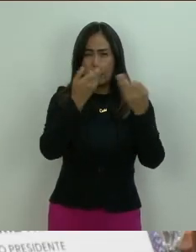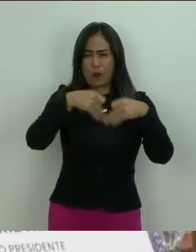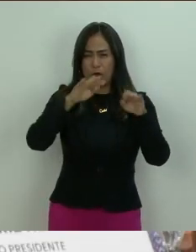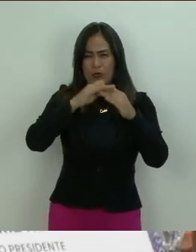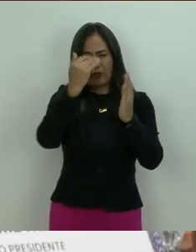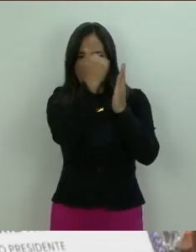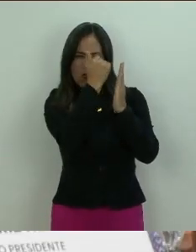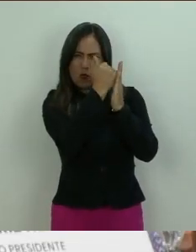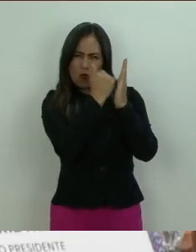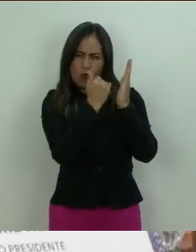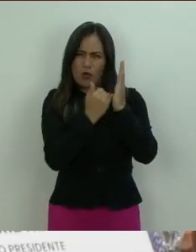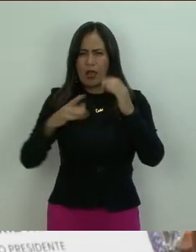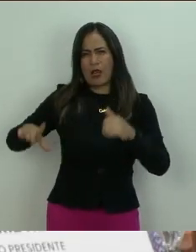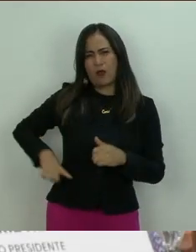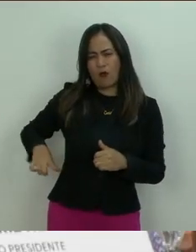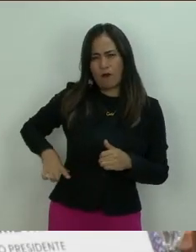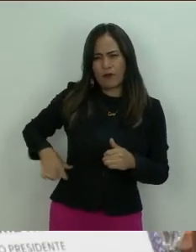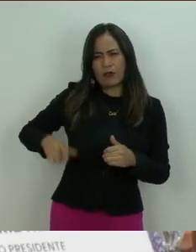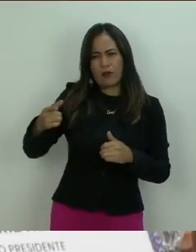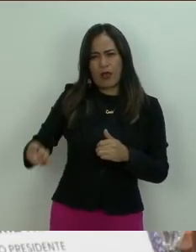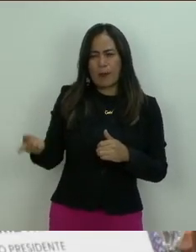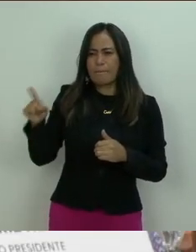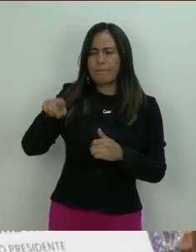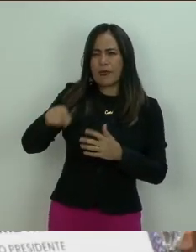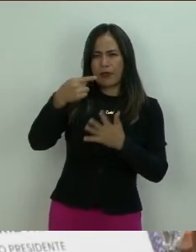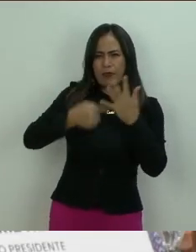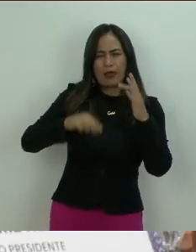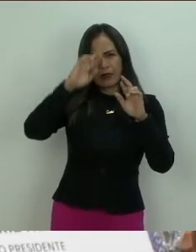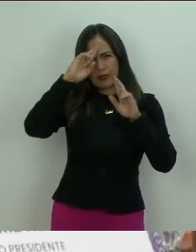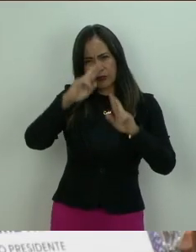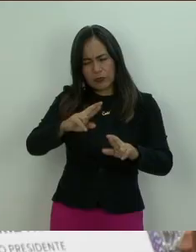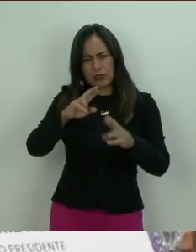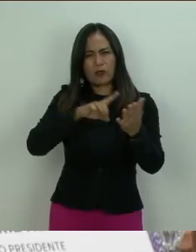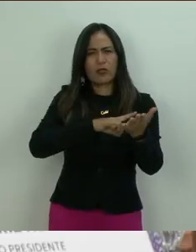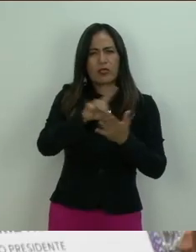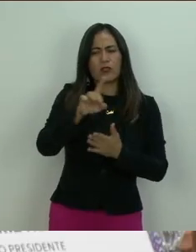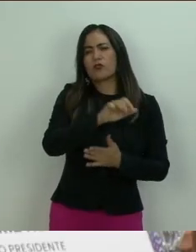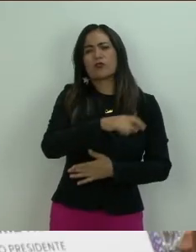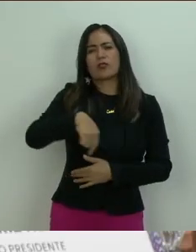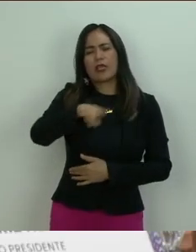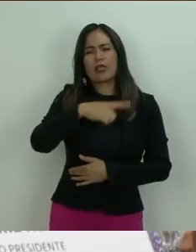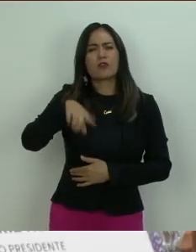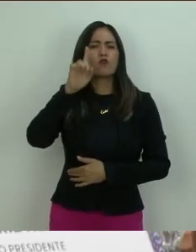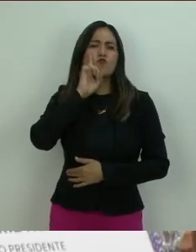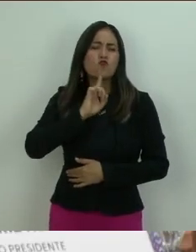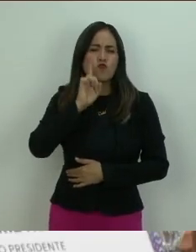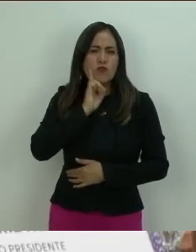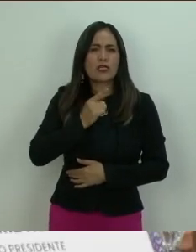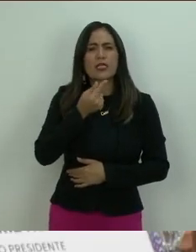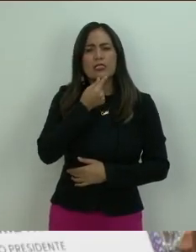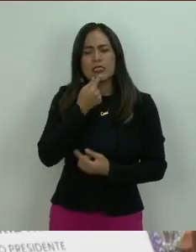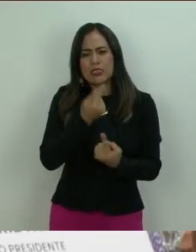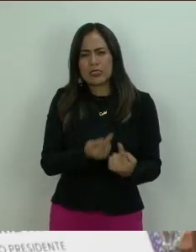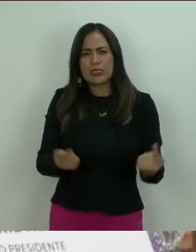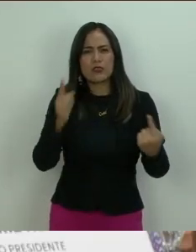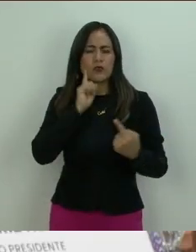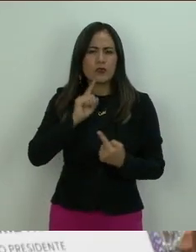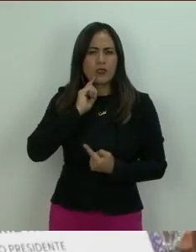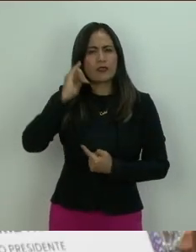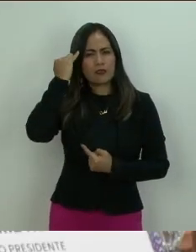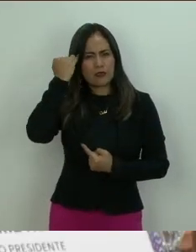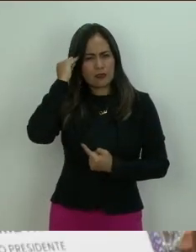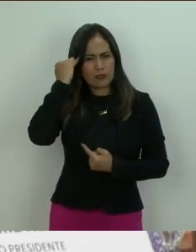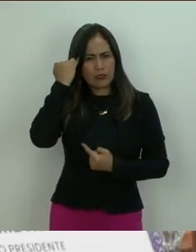los estados en materia de respeto, protección y promoción de los derechos de las mujeres y niñas indígenas.